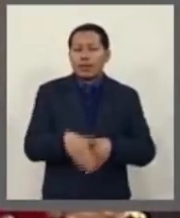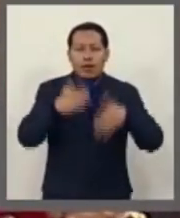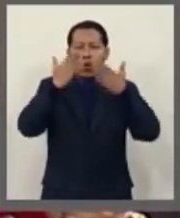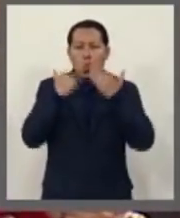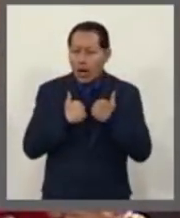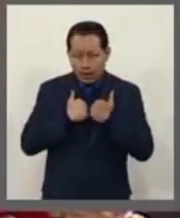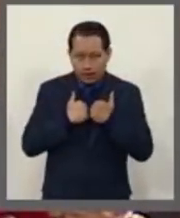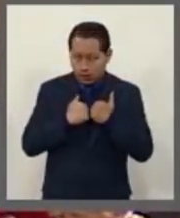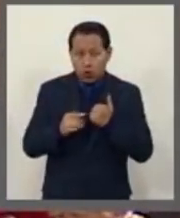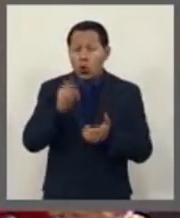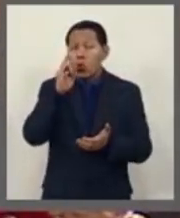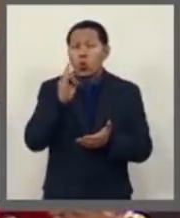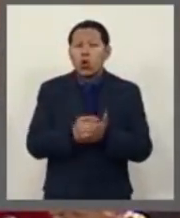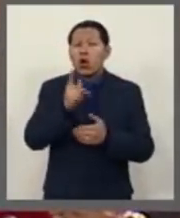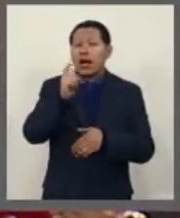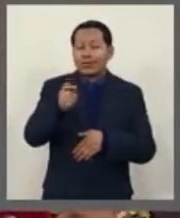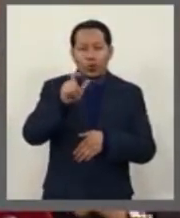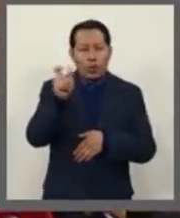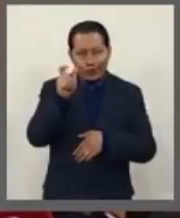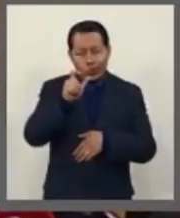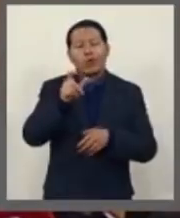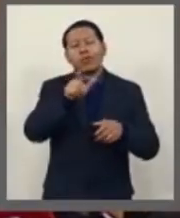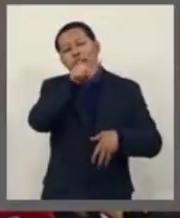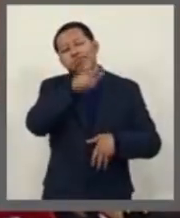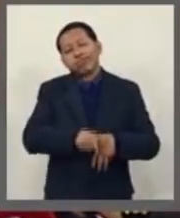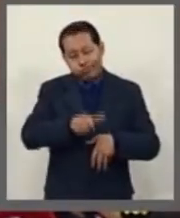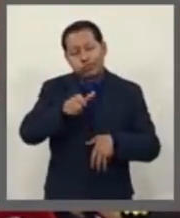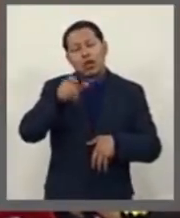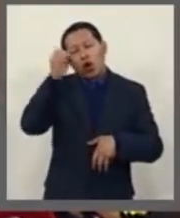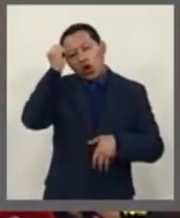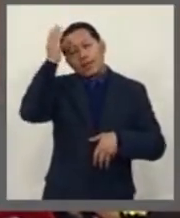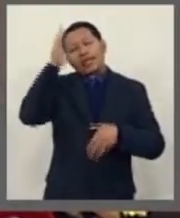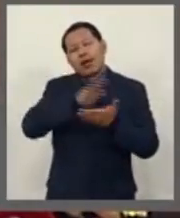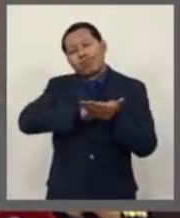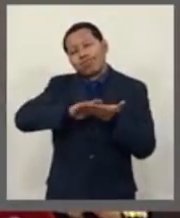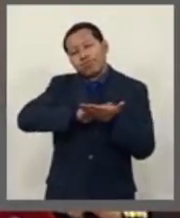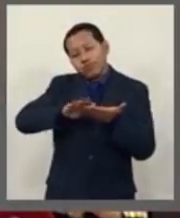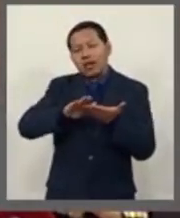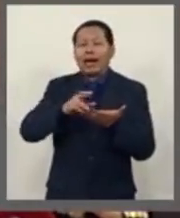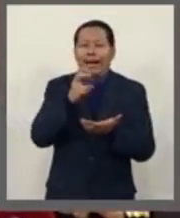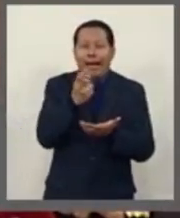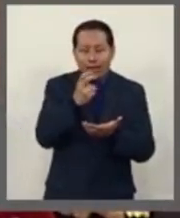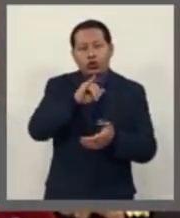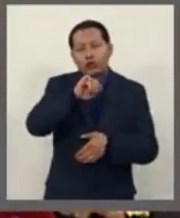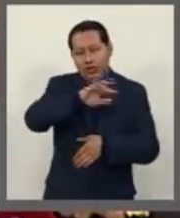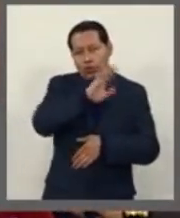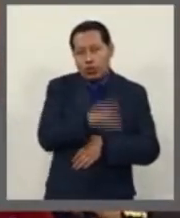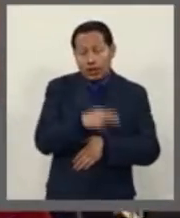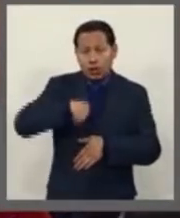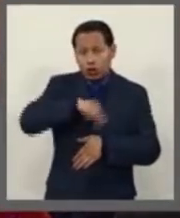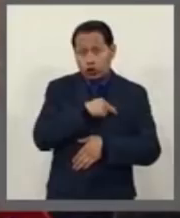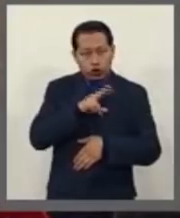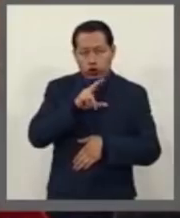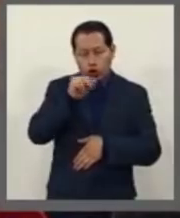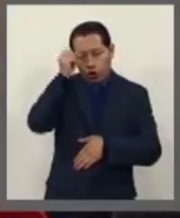él solo recordaré con Isabel Allende que la muerte no existe solo existe cuando se produce el